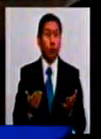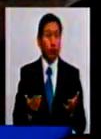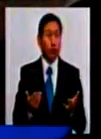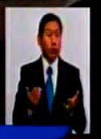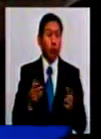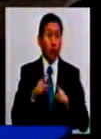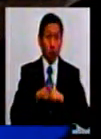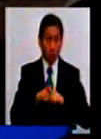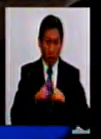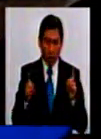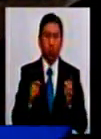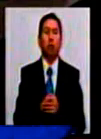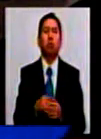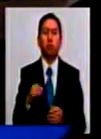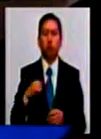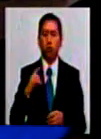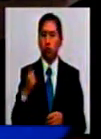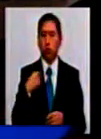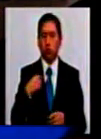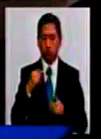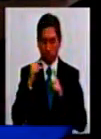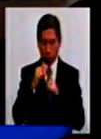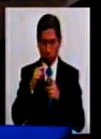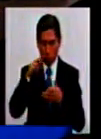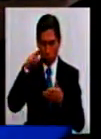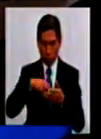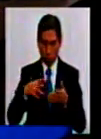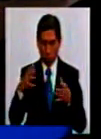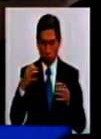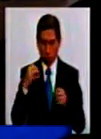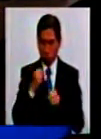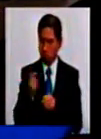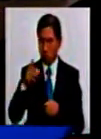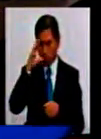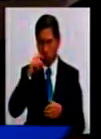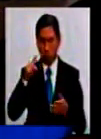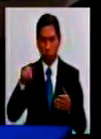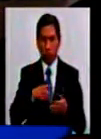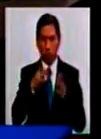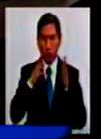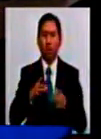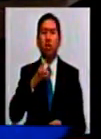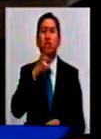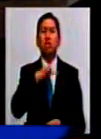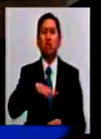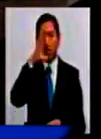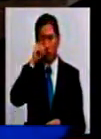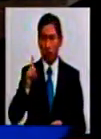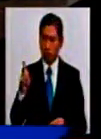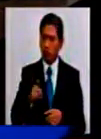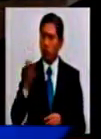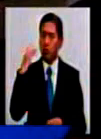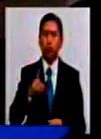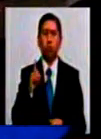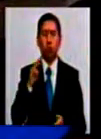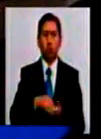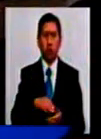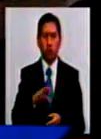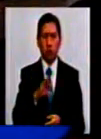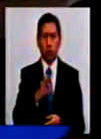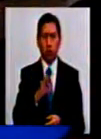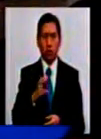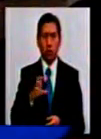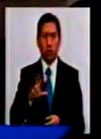Sin embargo, he optado por leer un extracto del poeta chileno Vicente Huidobro, quien en